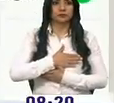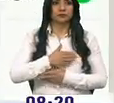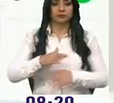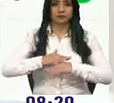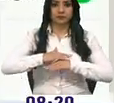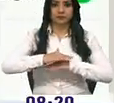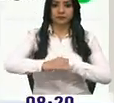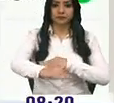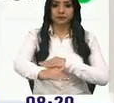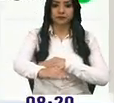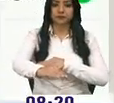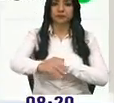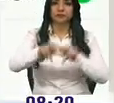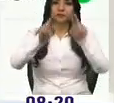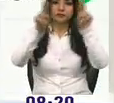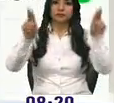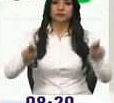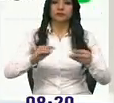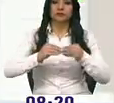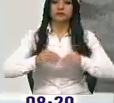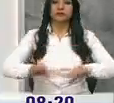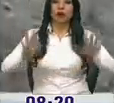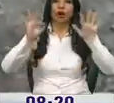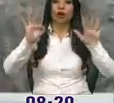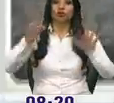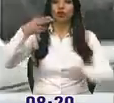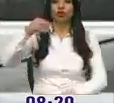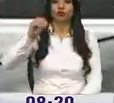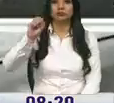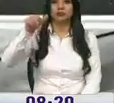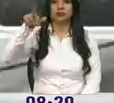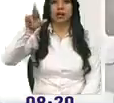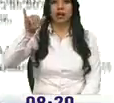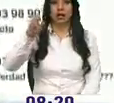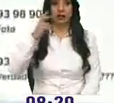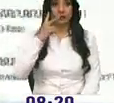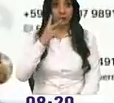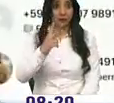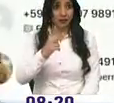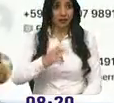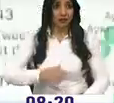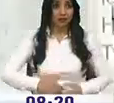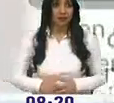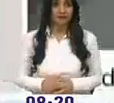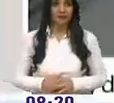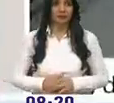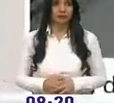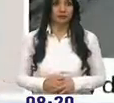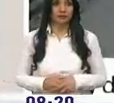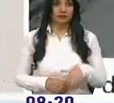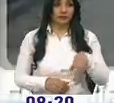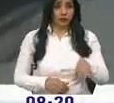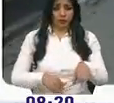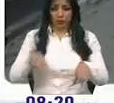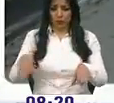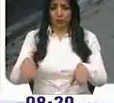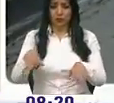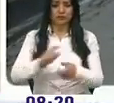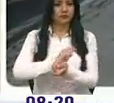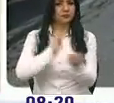Ciudadela Hospitalaria, Puente 8. Muchas gracias. ¿Bacheíto? Vean esto. ¡Qué huecos! Hay que